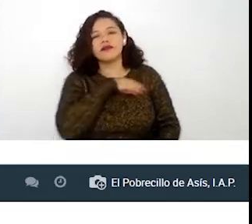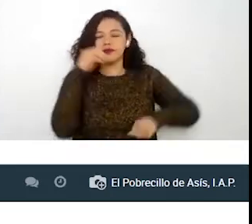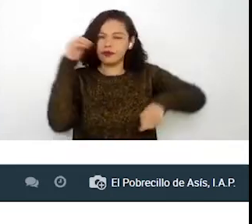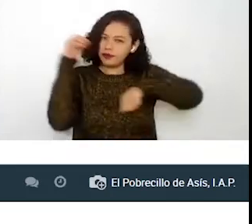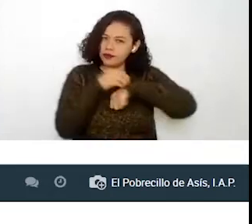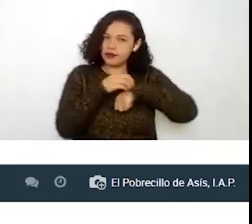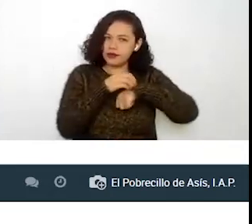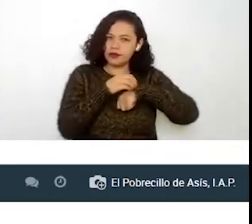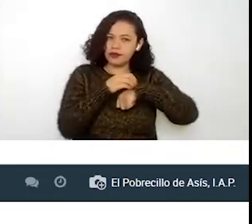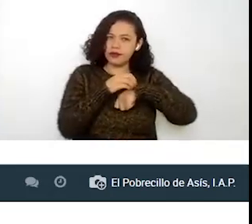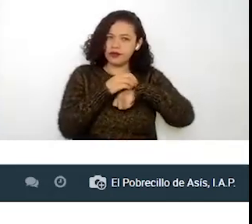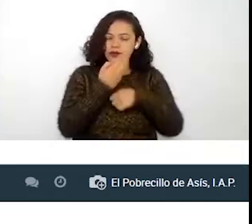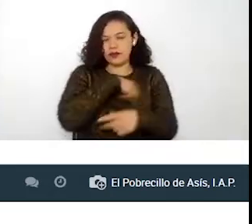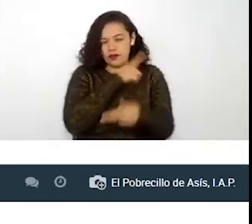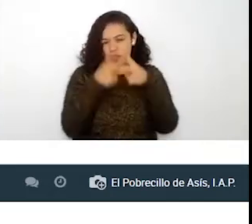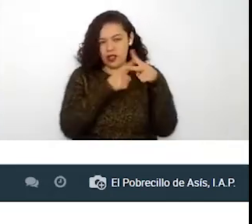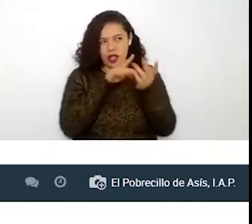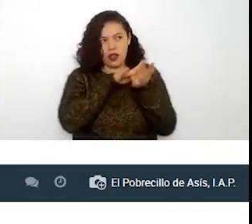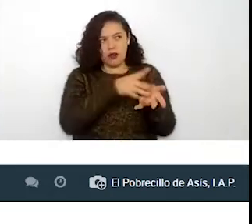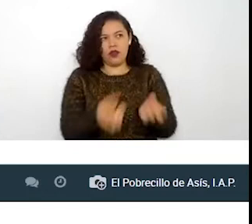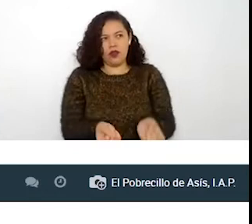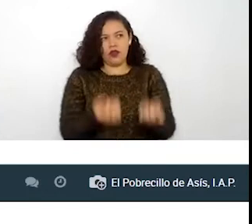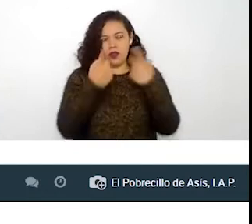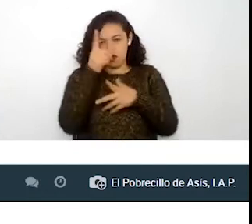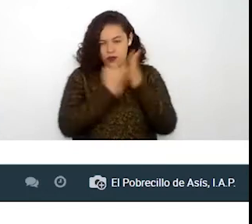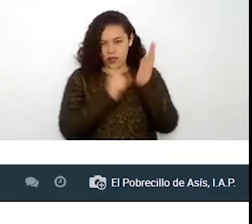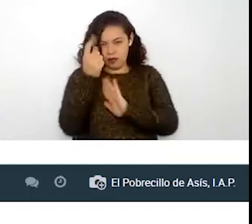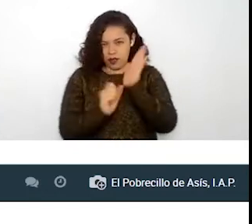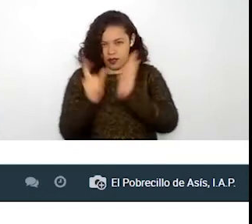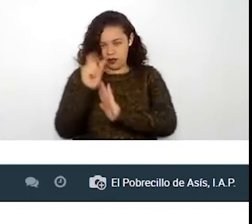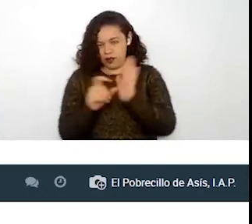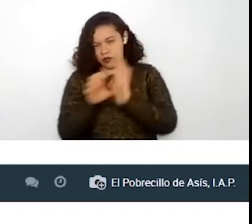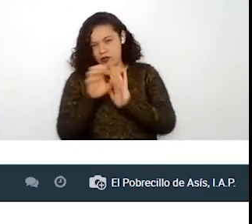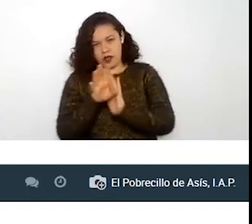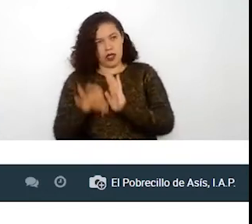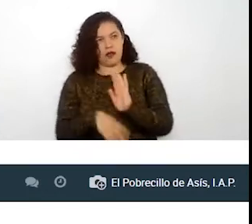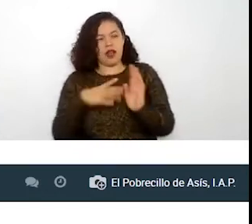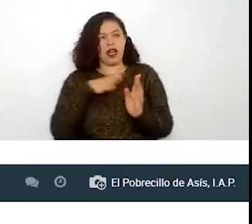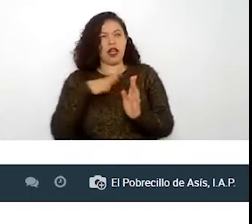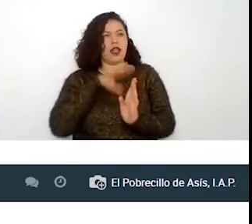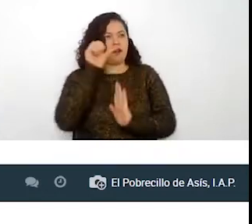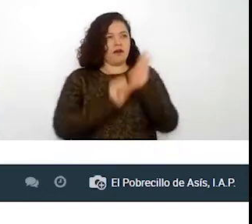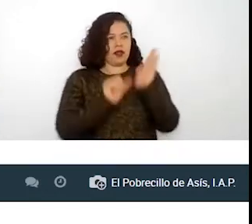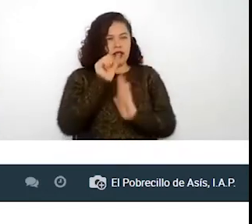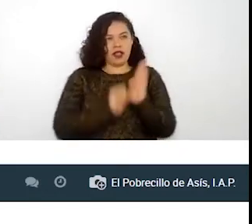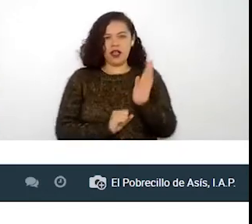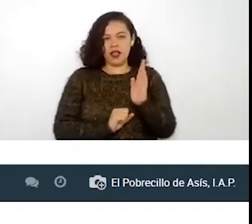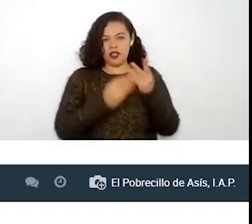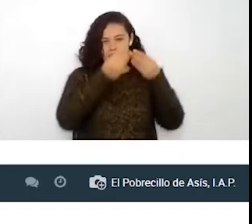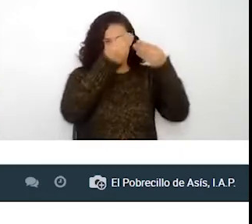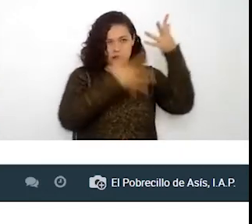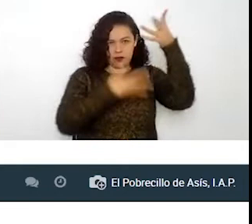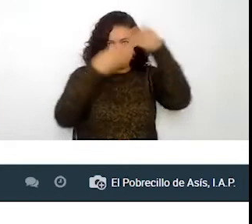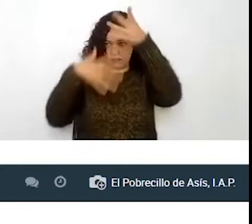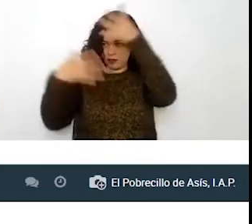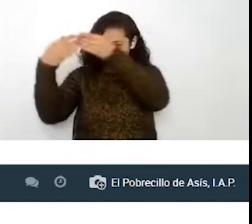nuestra cantidad de apoyos que vamos a dar por mes como podemos ver tenemos todos los meses este desplegados vamos